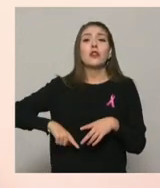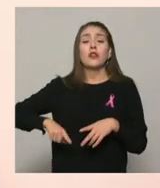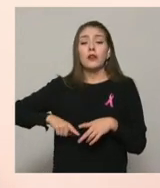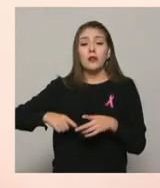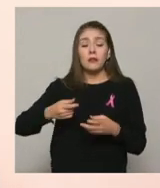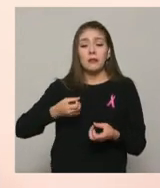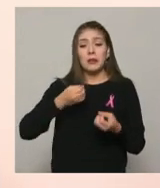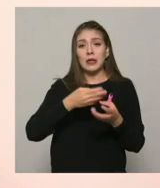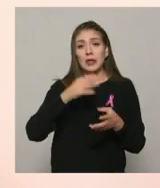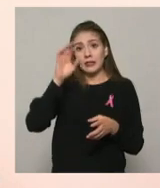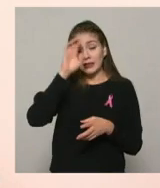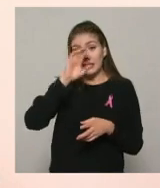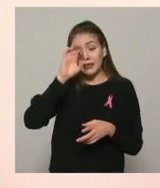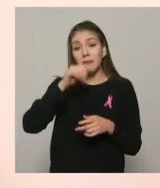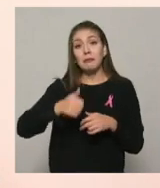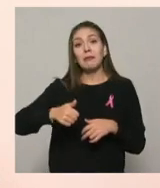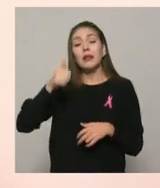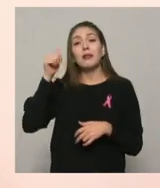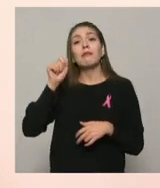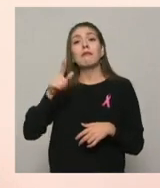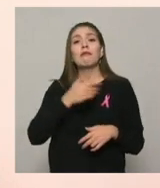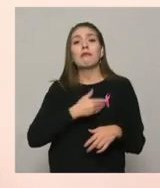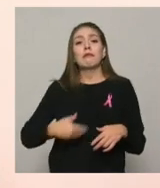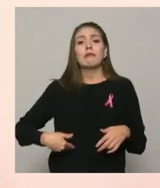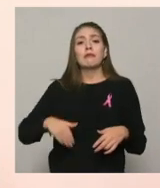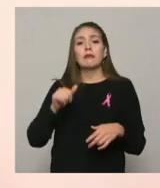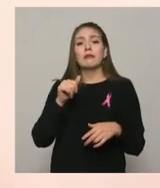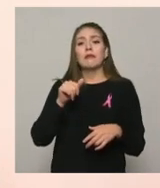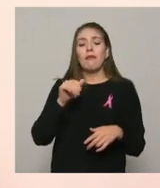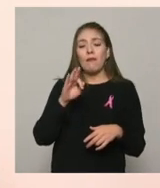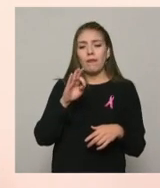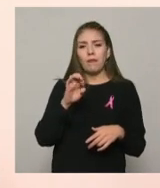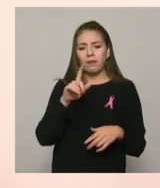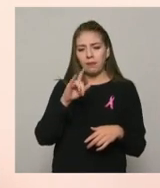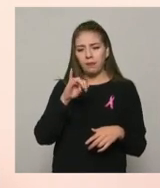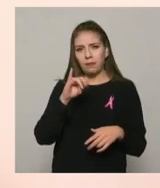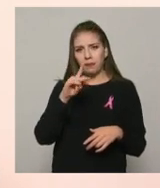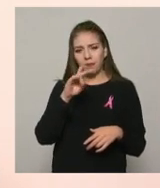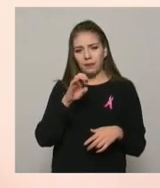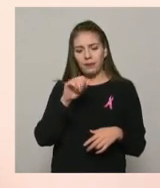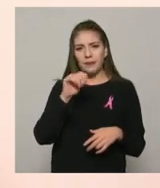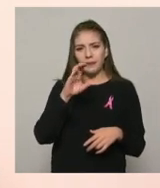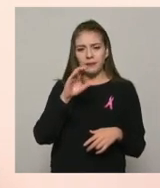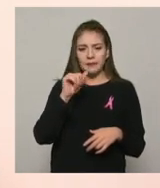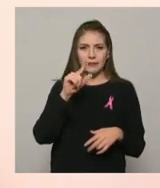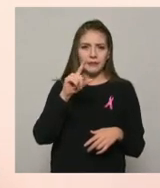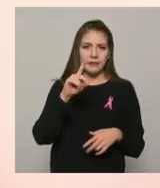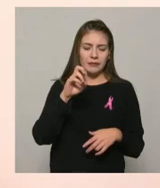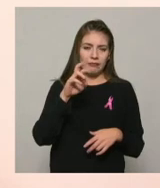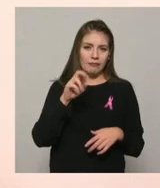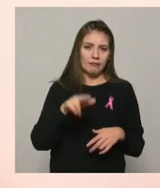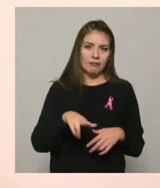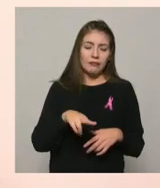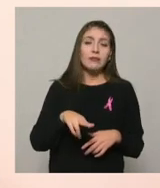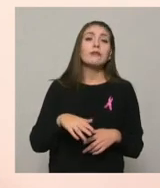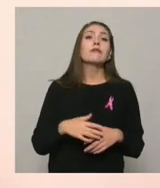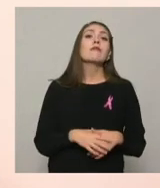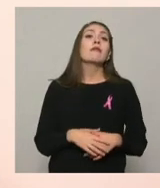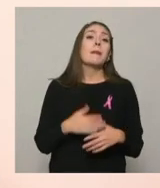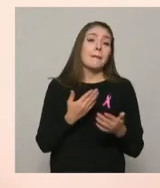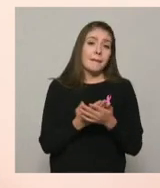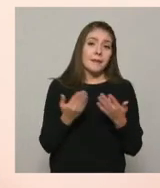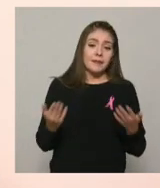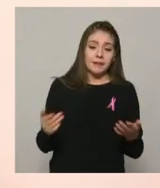Calderón, donde las reducciones fueron realmente terribles y fueron seguidas varios años. En esta ocasión, con el actual